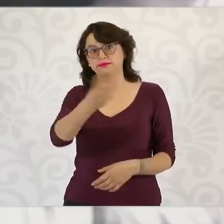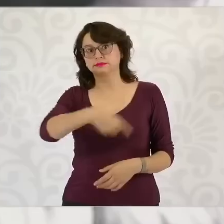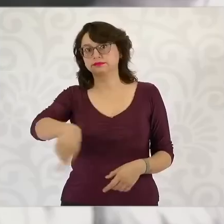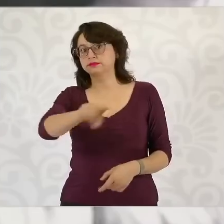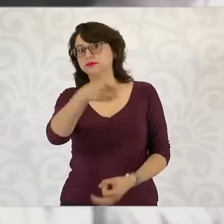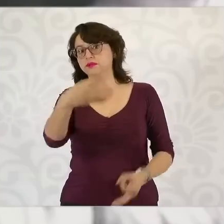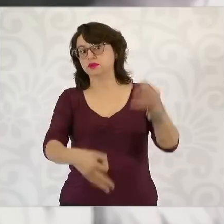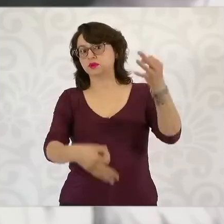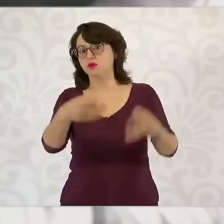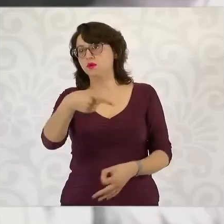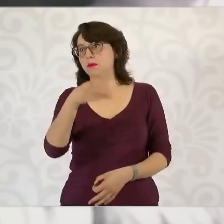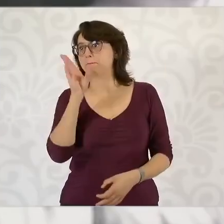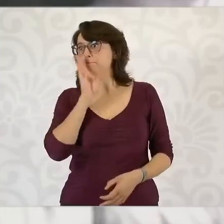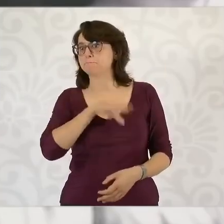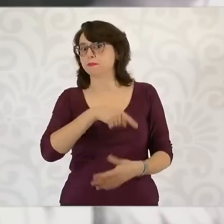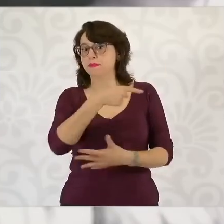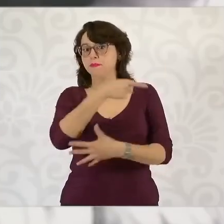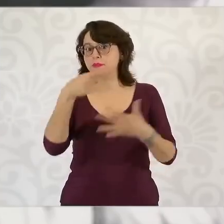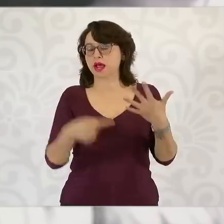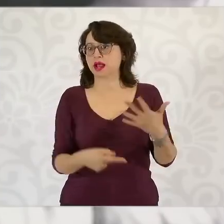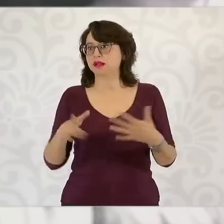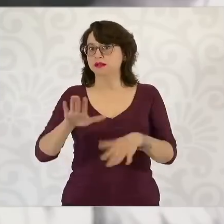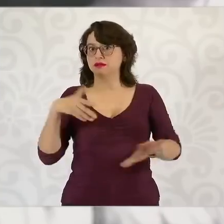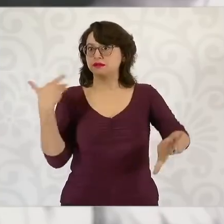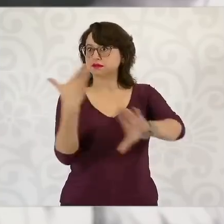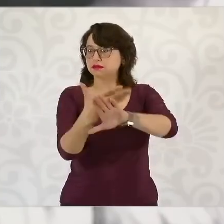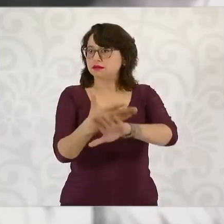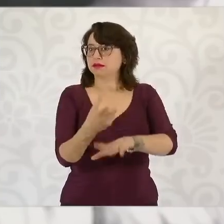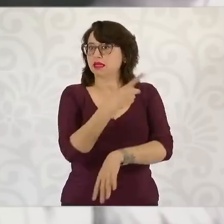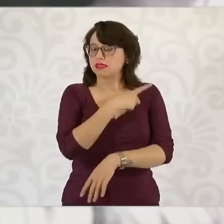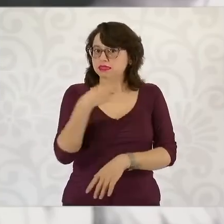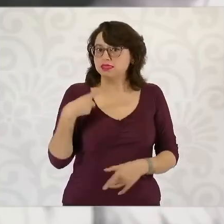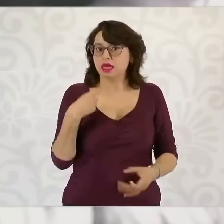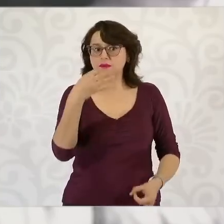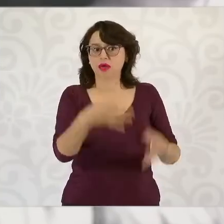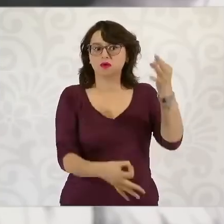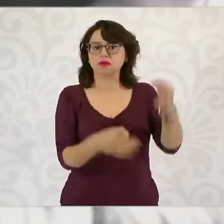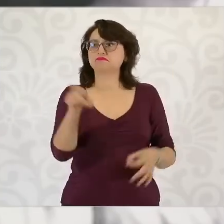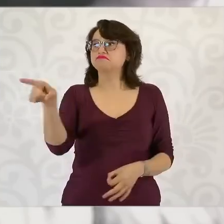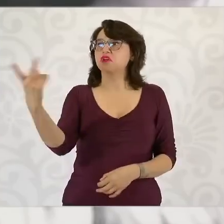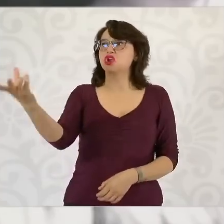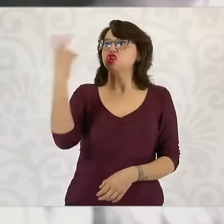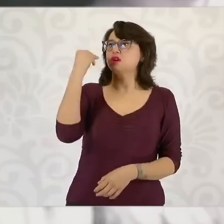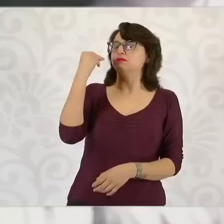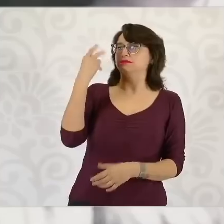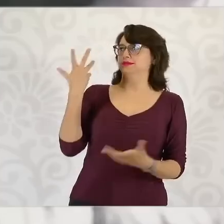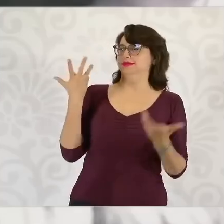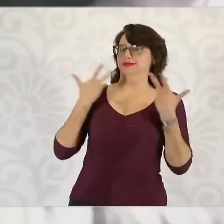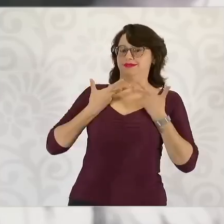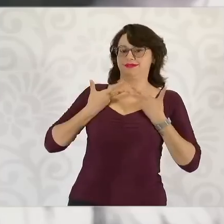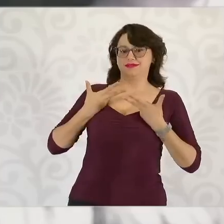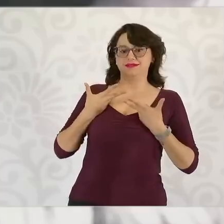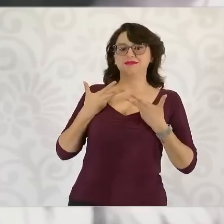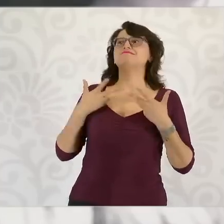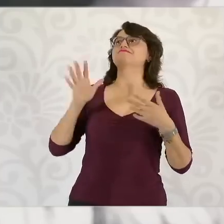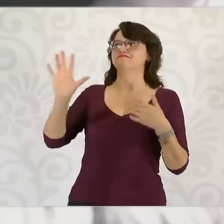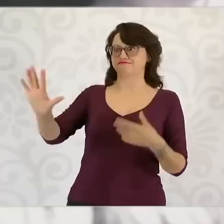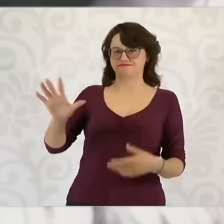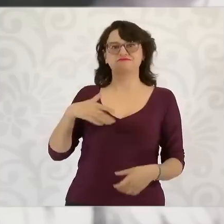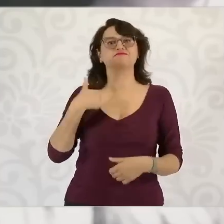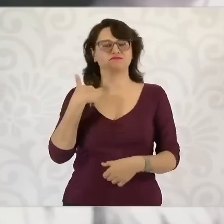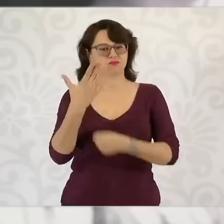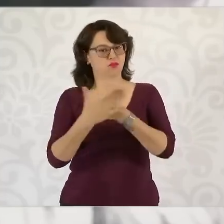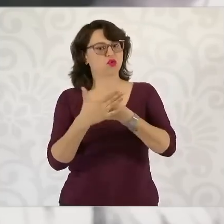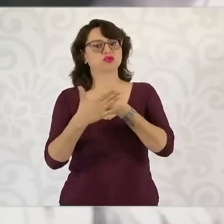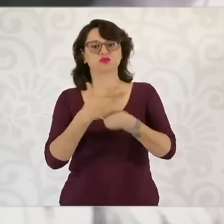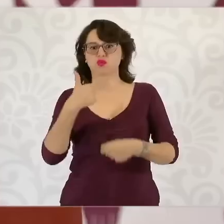proceder en contra de un juez y nos los han negado. Lo voy a hacer público dando los datos específicos para que